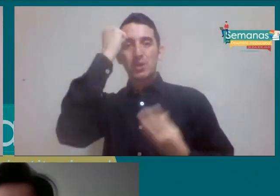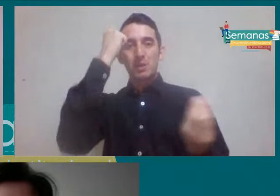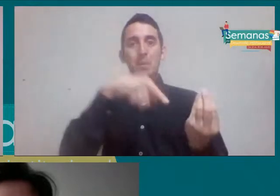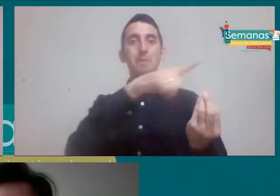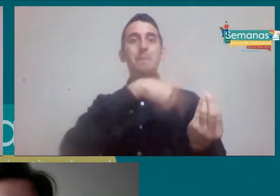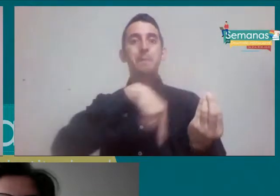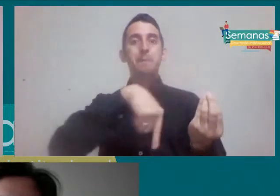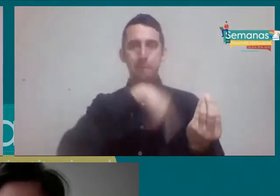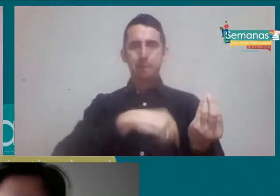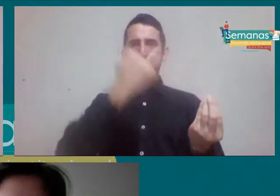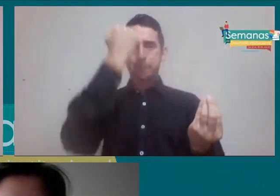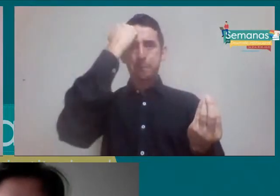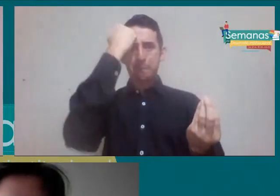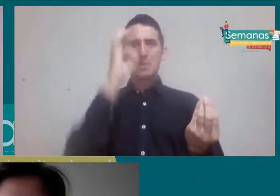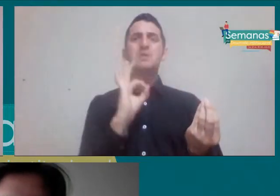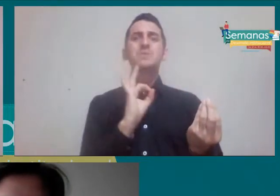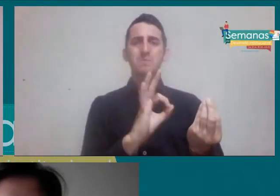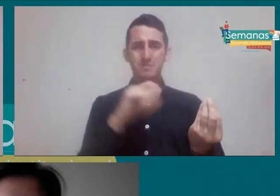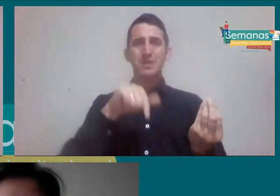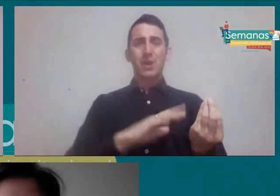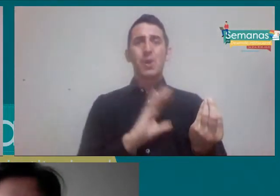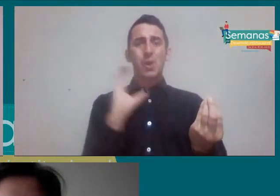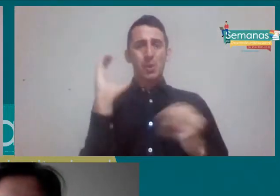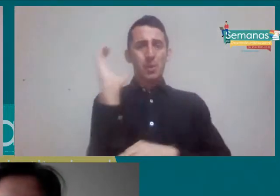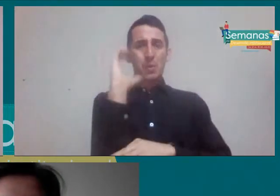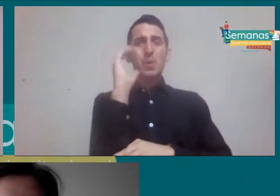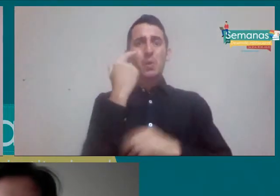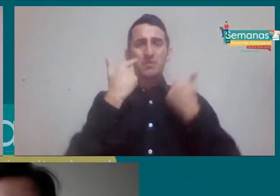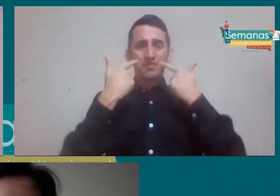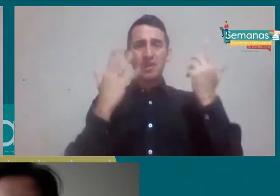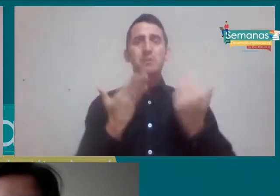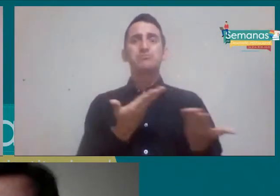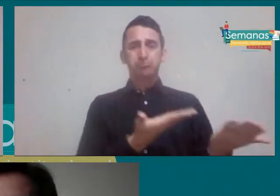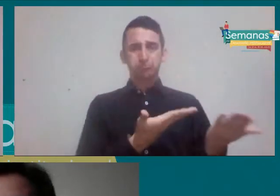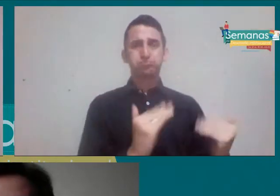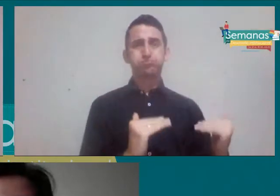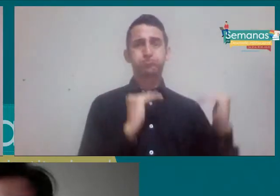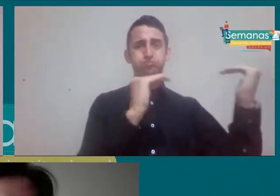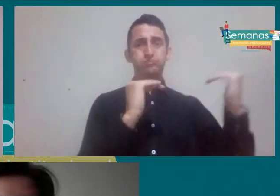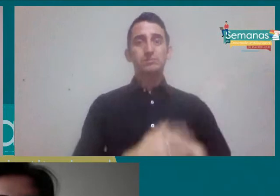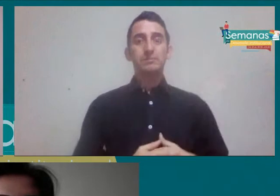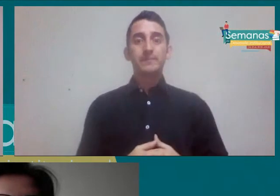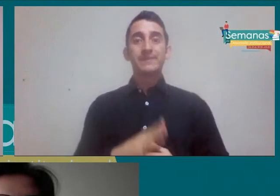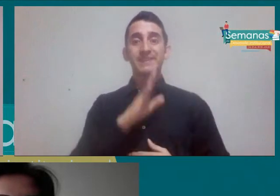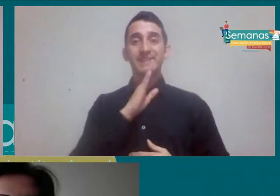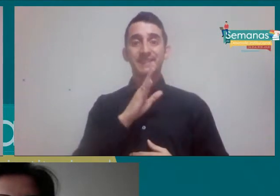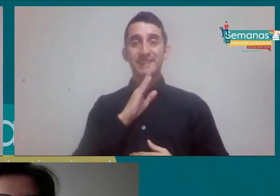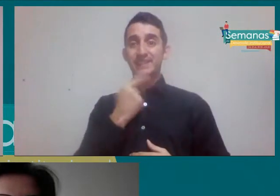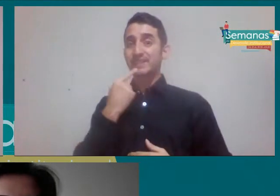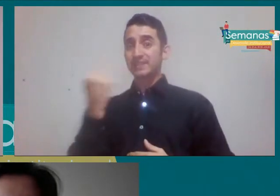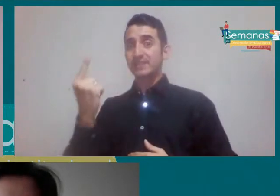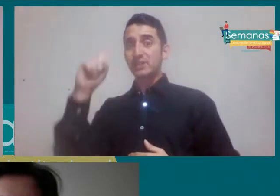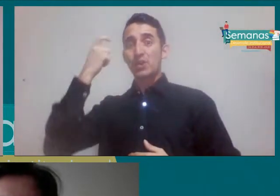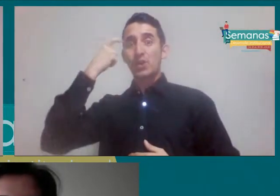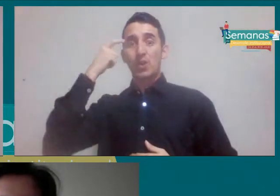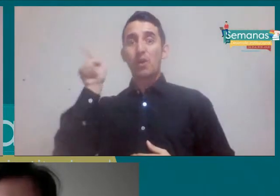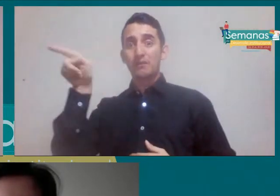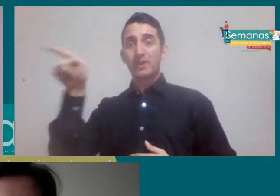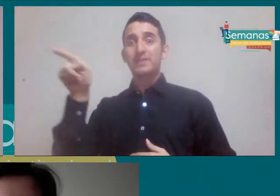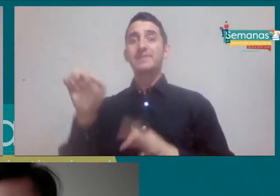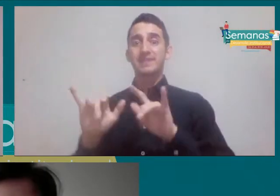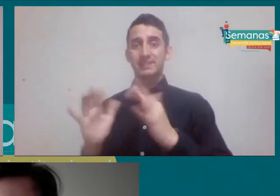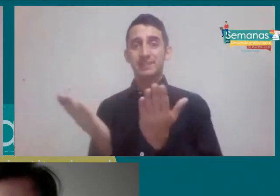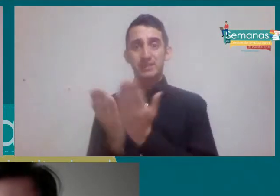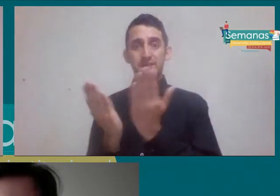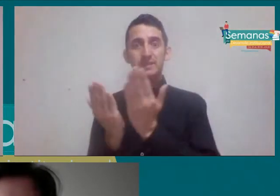que tiene el país, y como lo mencionamos todos los días y como lo menciona nuestro gobernador y el señor secretario de Educación,